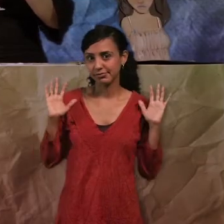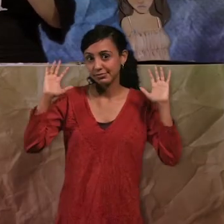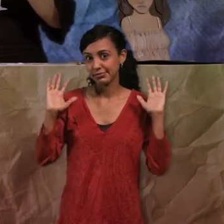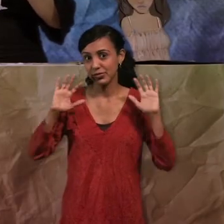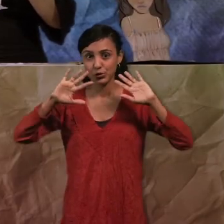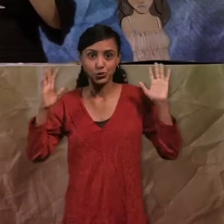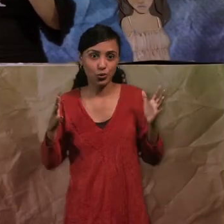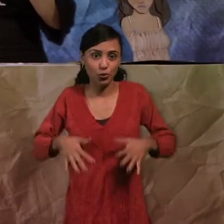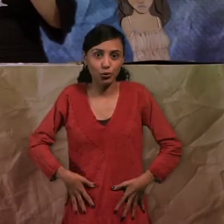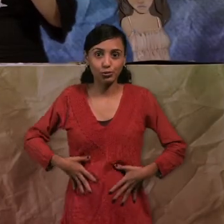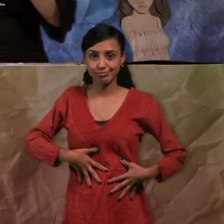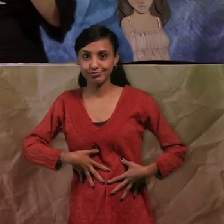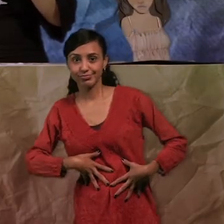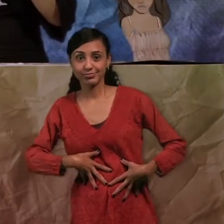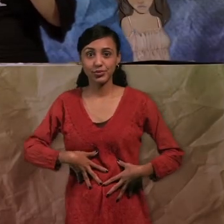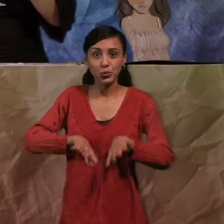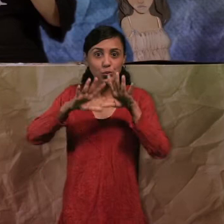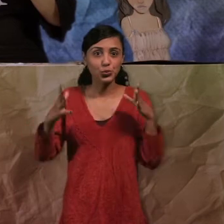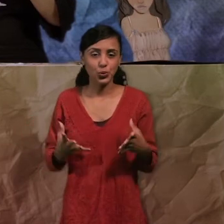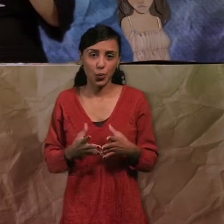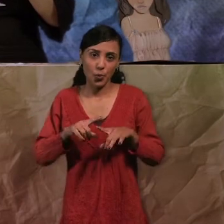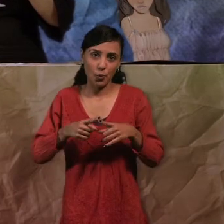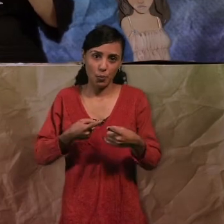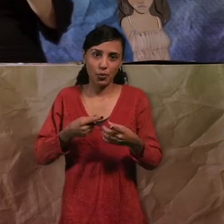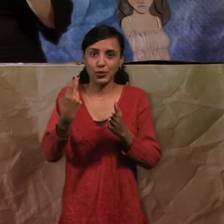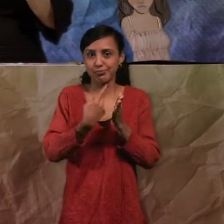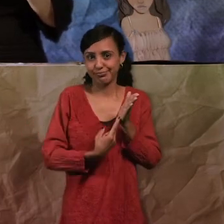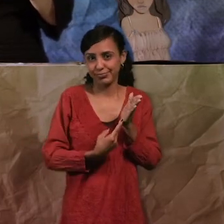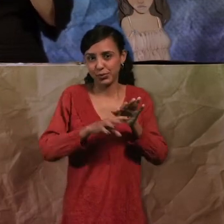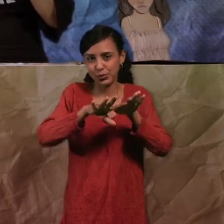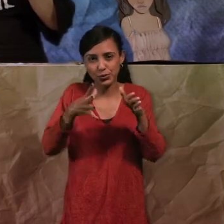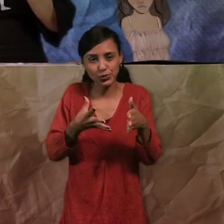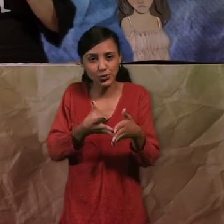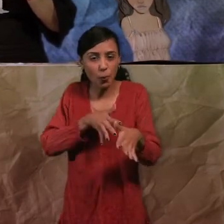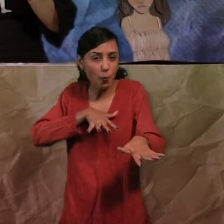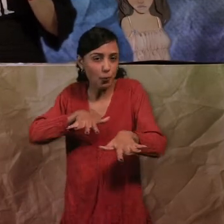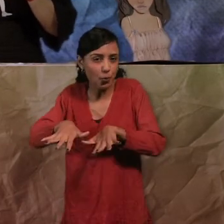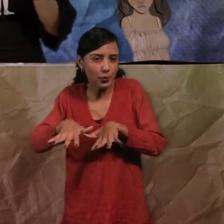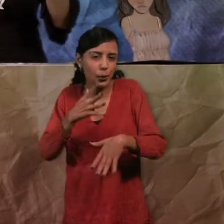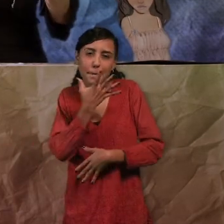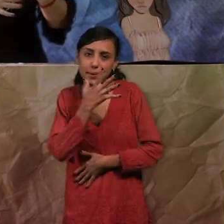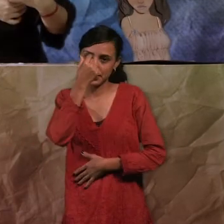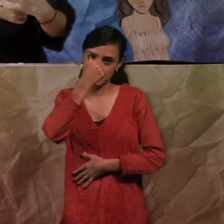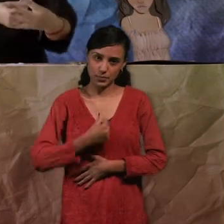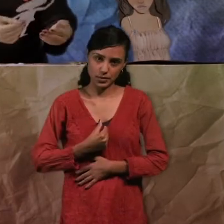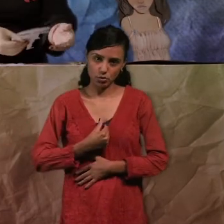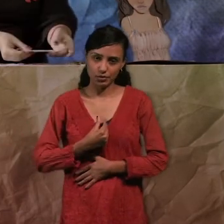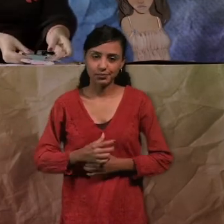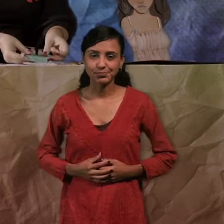extremidades porque está articulada de forma tal que sus movimientos se parezcan a los de un humano.